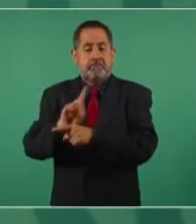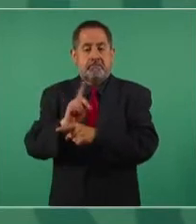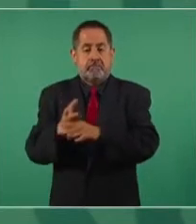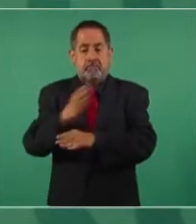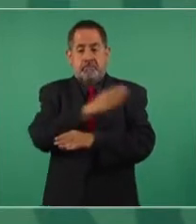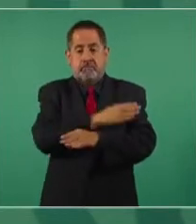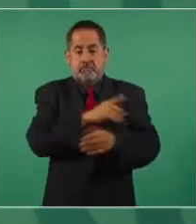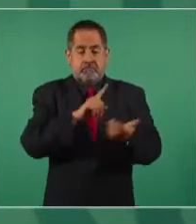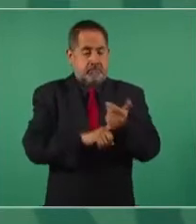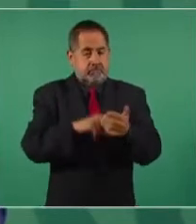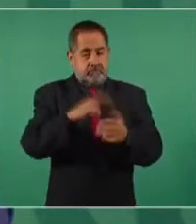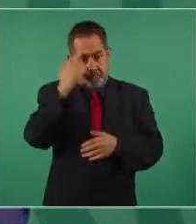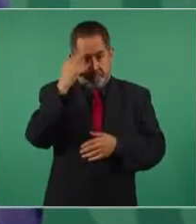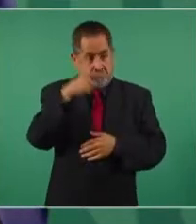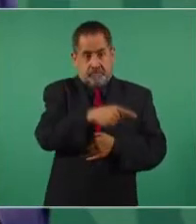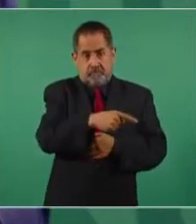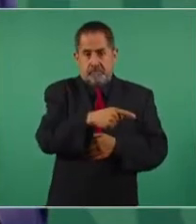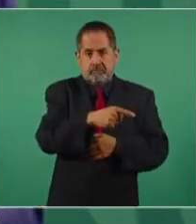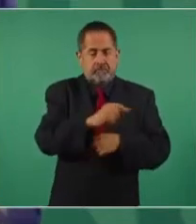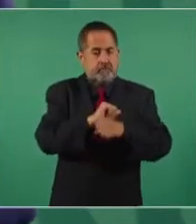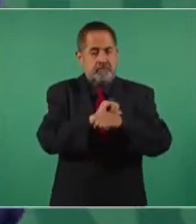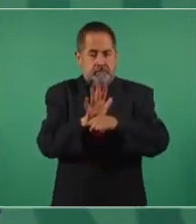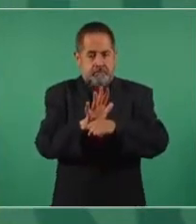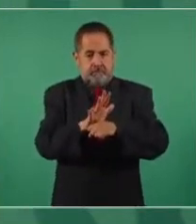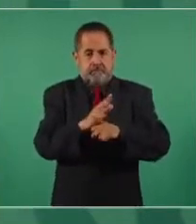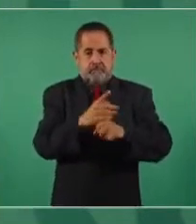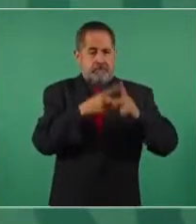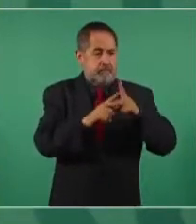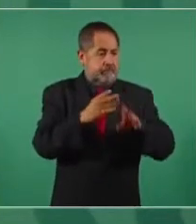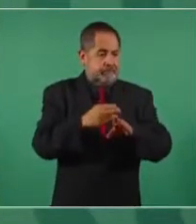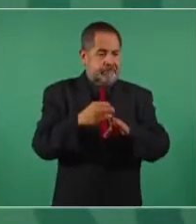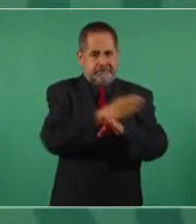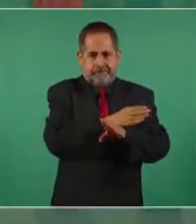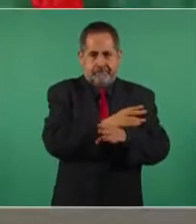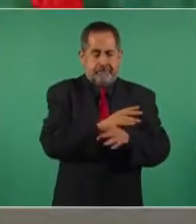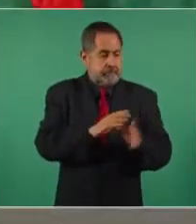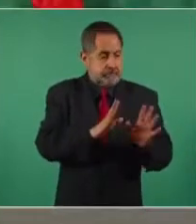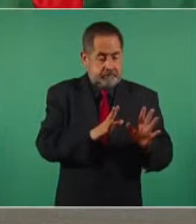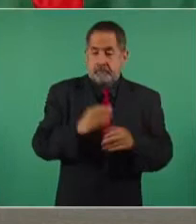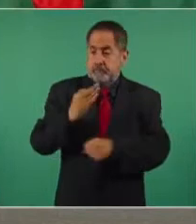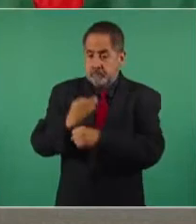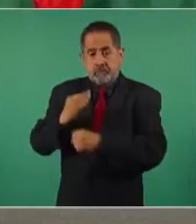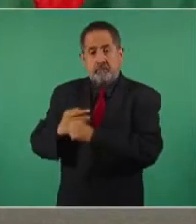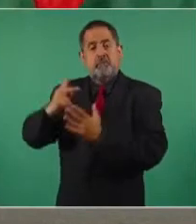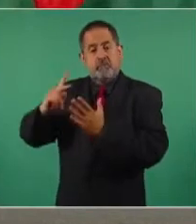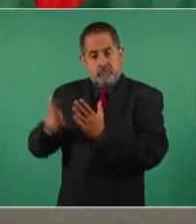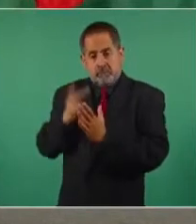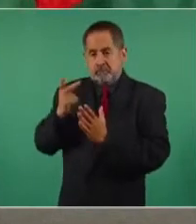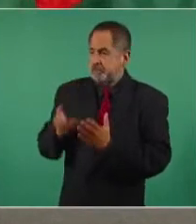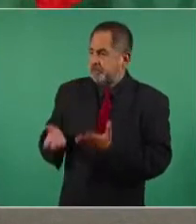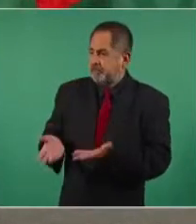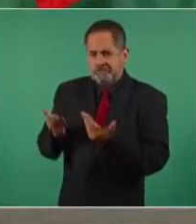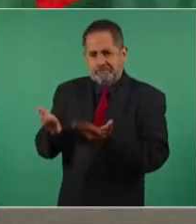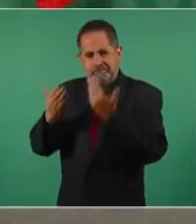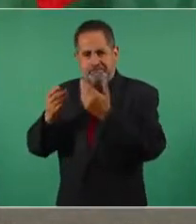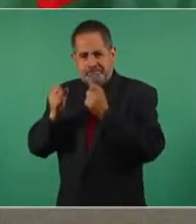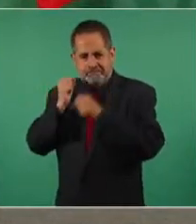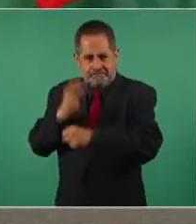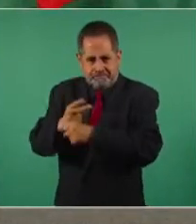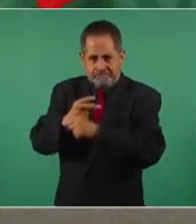levantada temprano no a los niños arreglar los